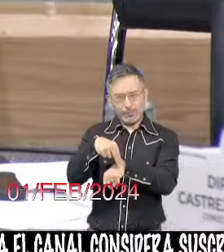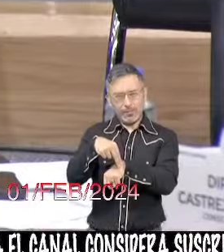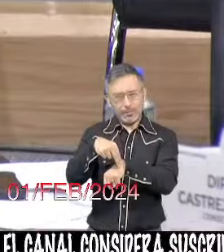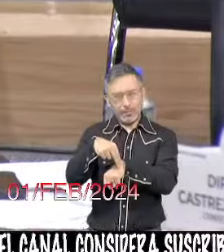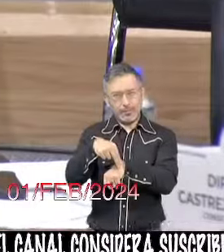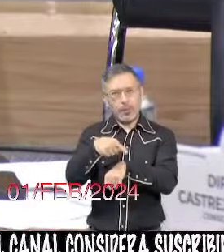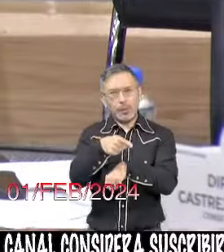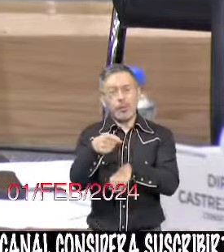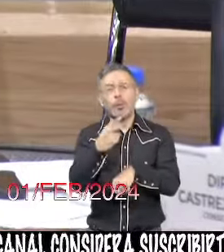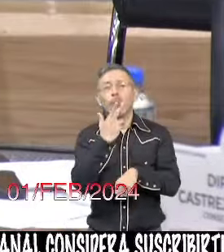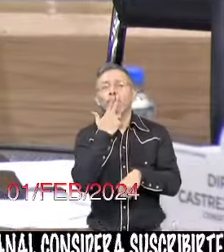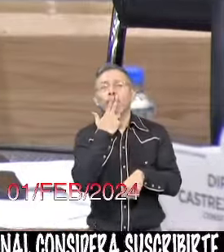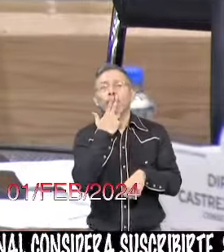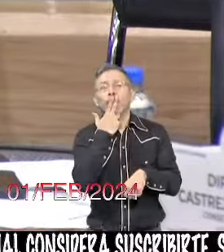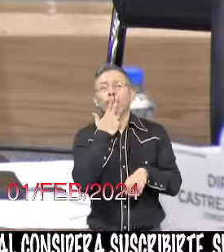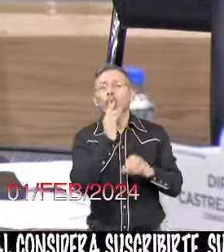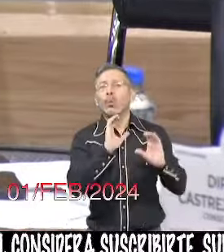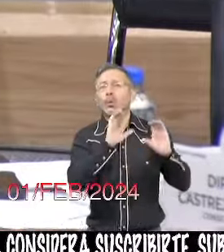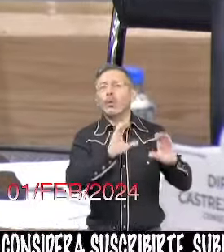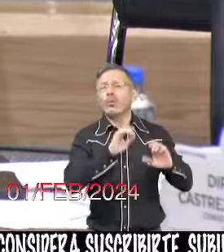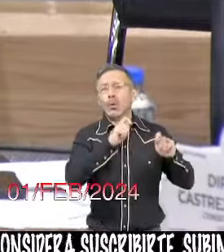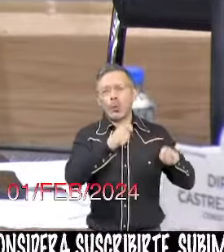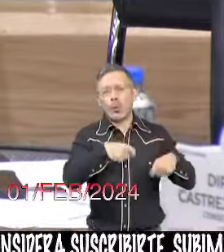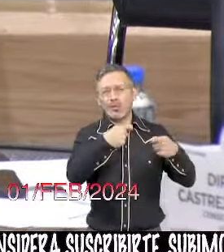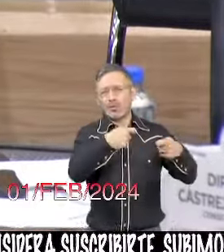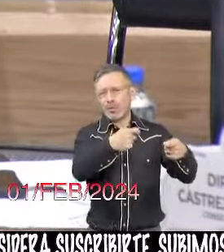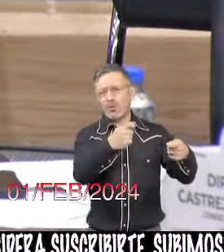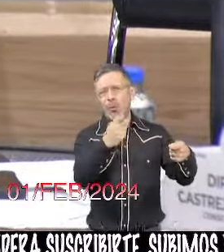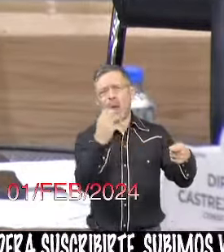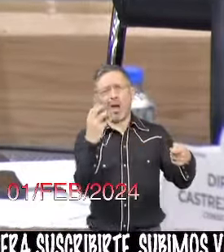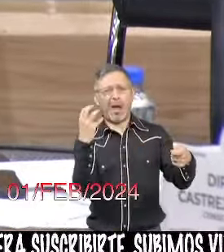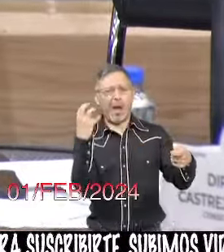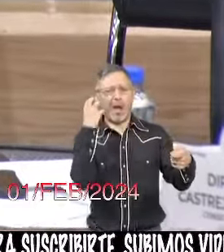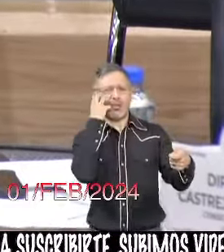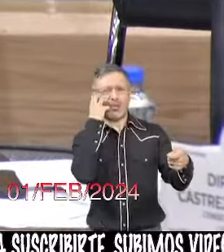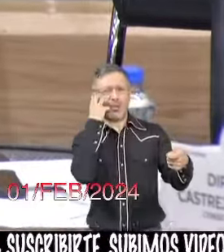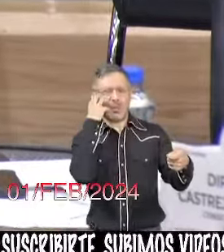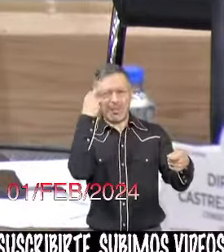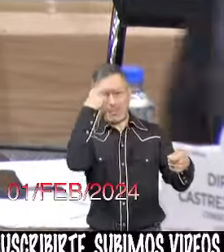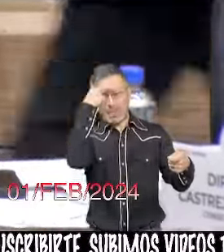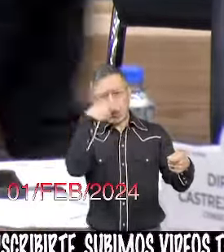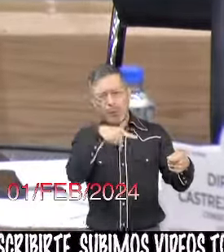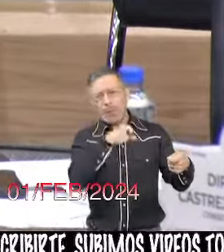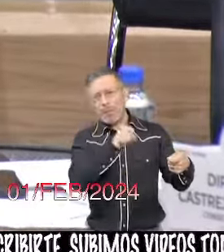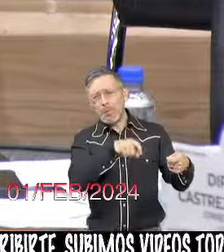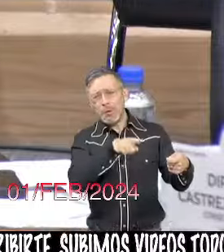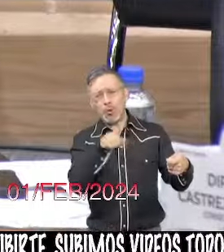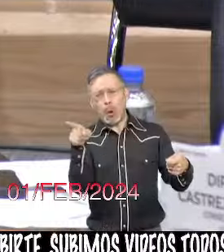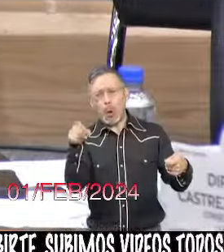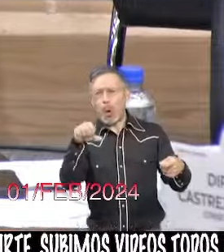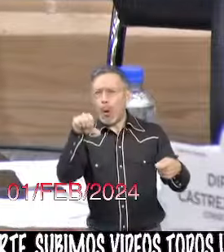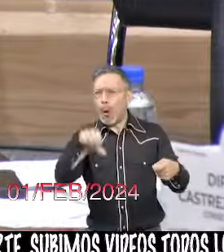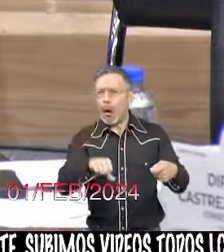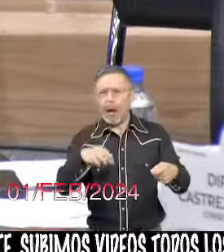al conservadurismo más rancio de este país. Y desde luego en este punto quiero